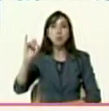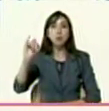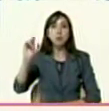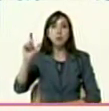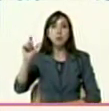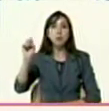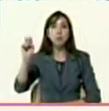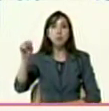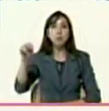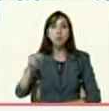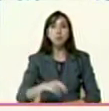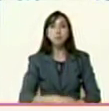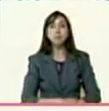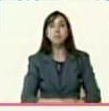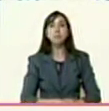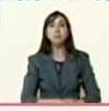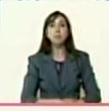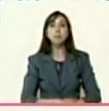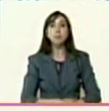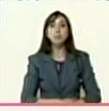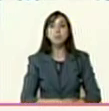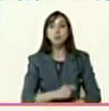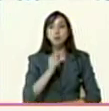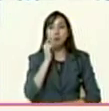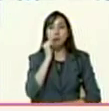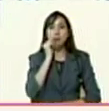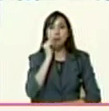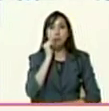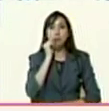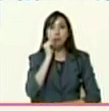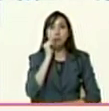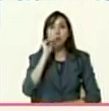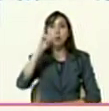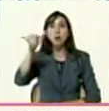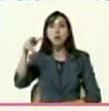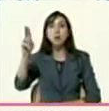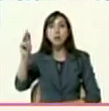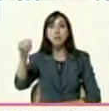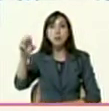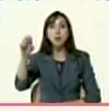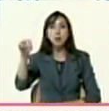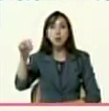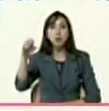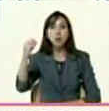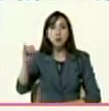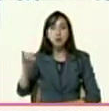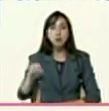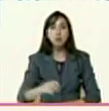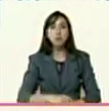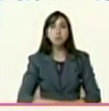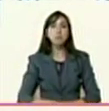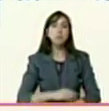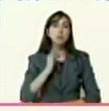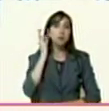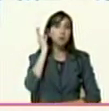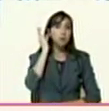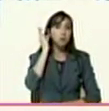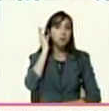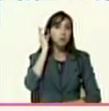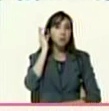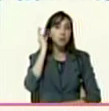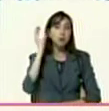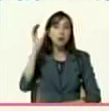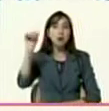Gorque García, Jorge Antonio Yanes Jiménez, Mayra Zoila Olivares